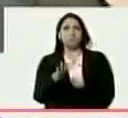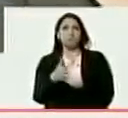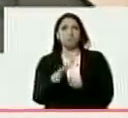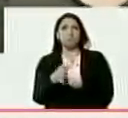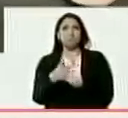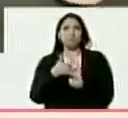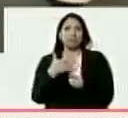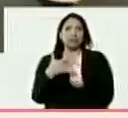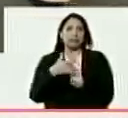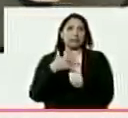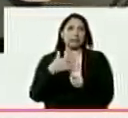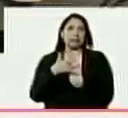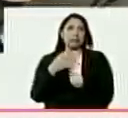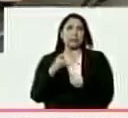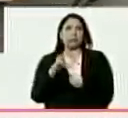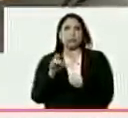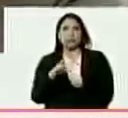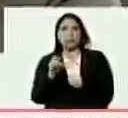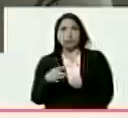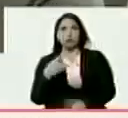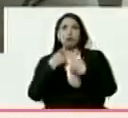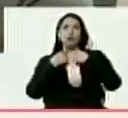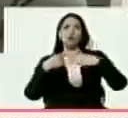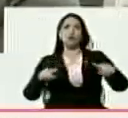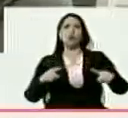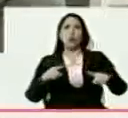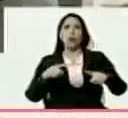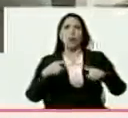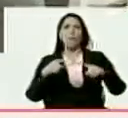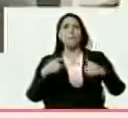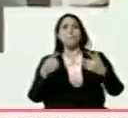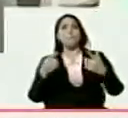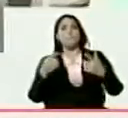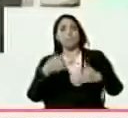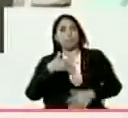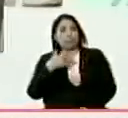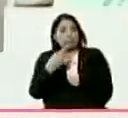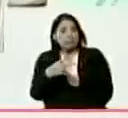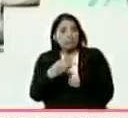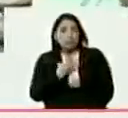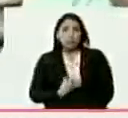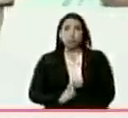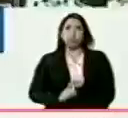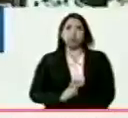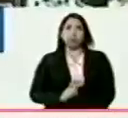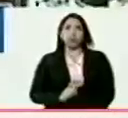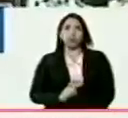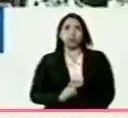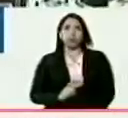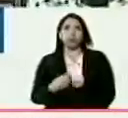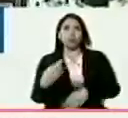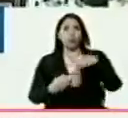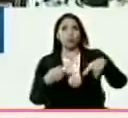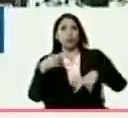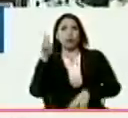sufrió la pérdida de cuadros, muchachos y muchachas, trabajadores, trabajadoras, fue el Partido Comunista de Venezuela.